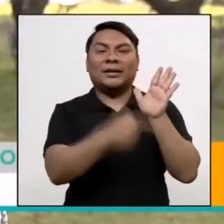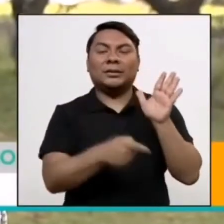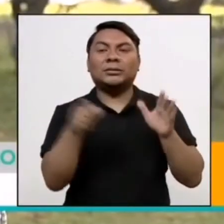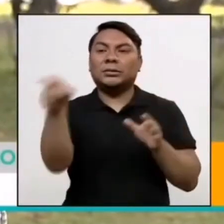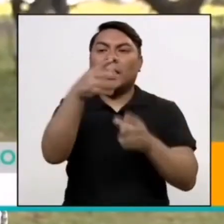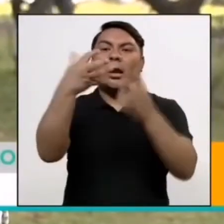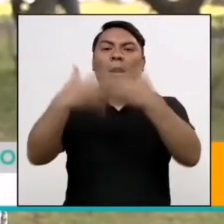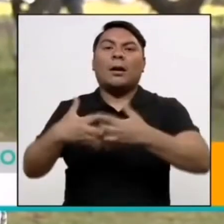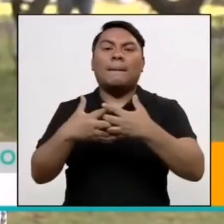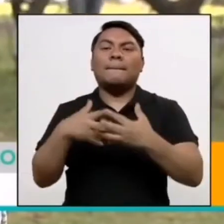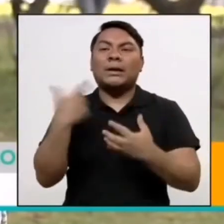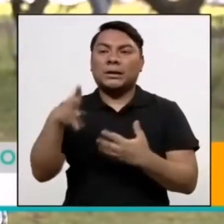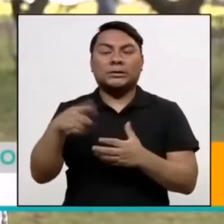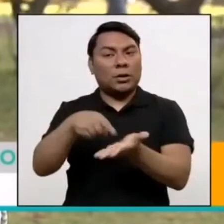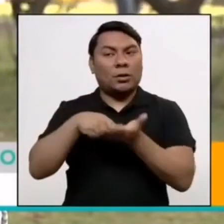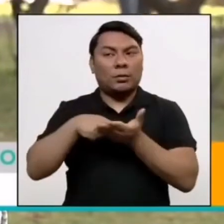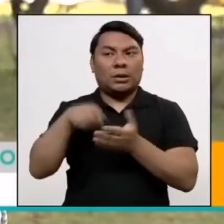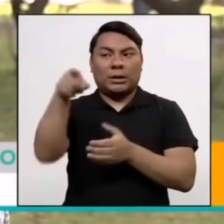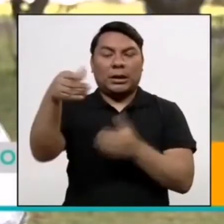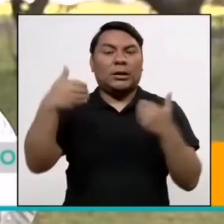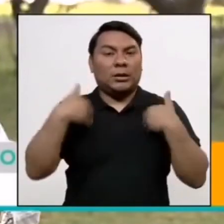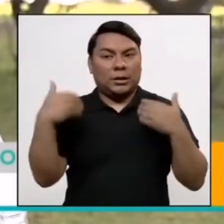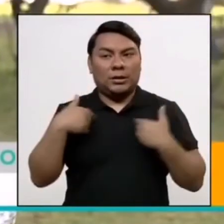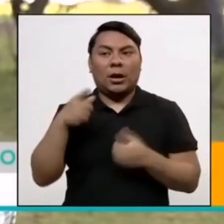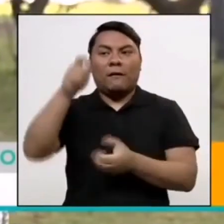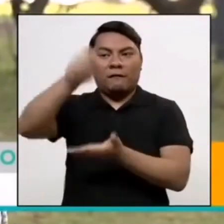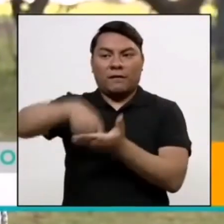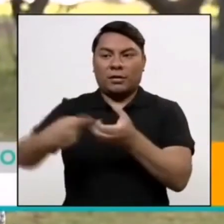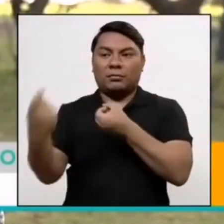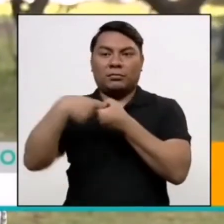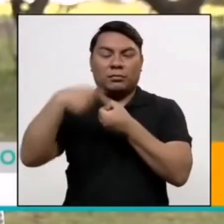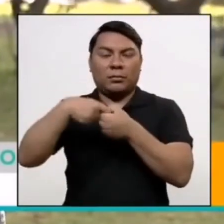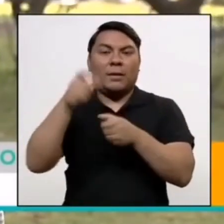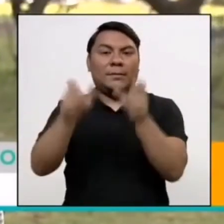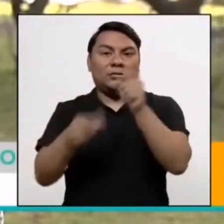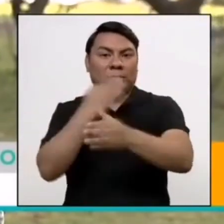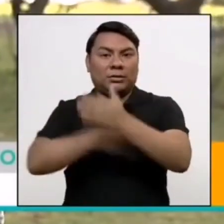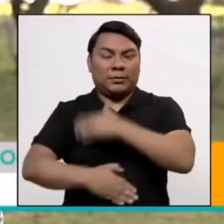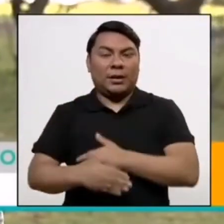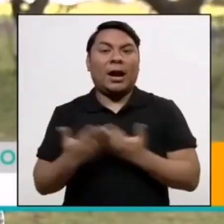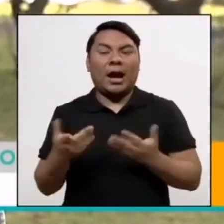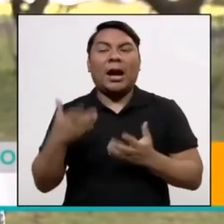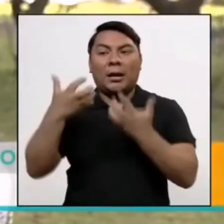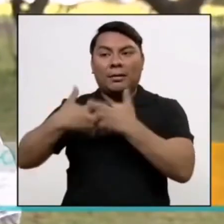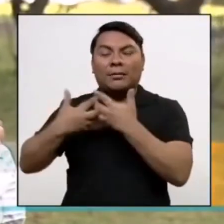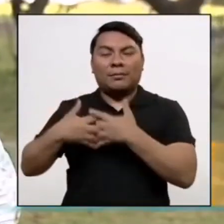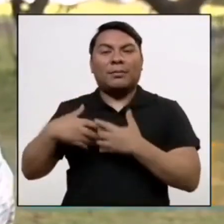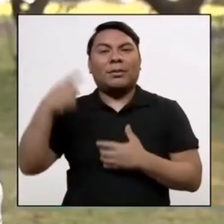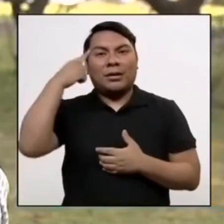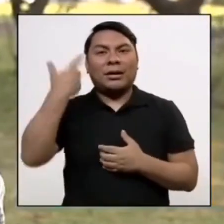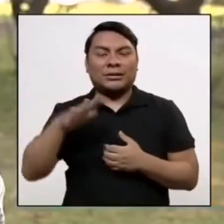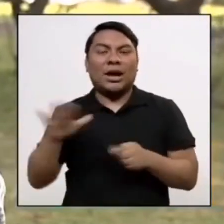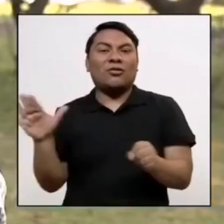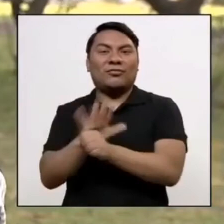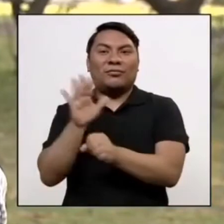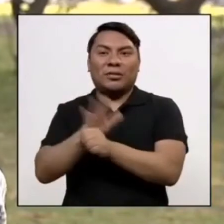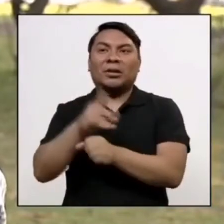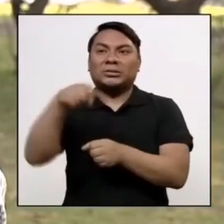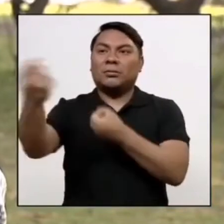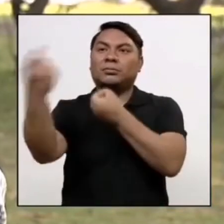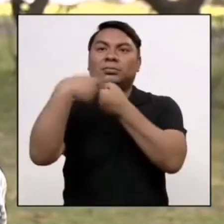la ley de discapacidad obliga que tengan, ¿no? Entonces, a través del teletrabajo, las empresas van a poder cumplir con esas cuotas y van a poder, en ese